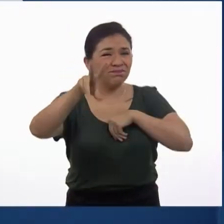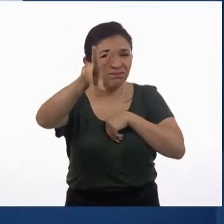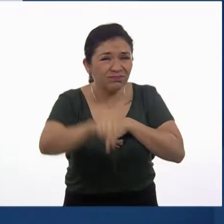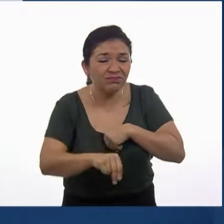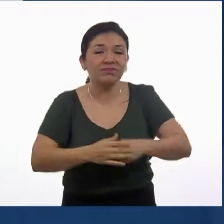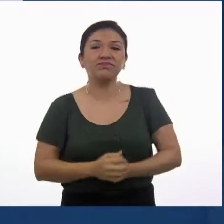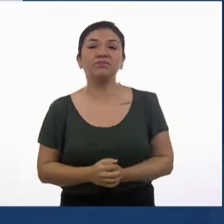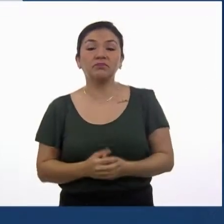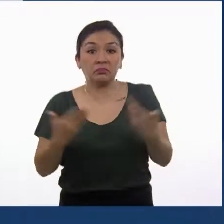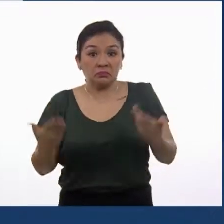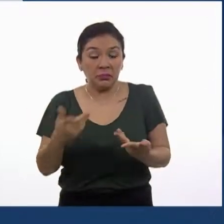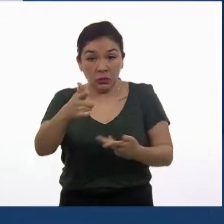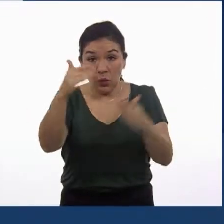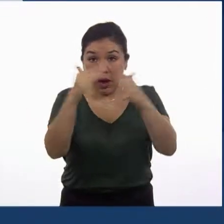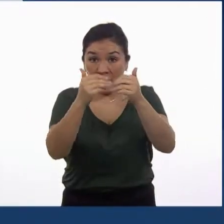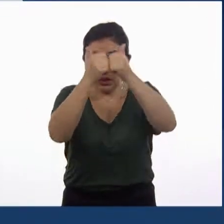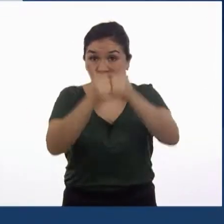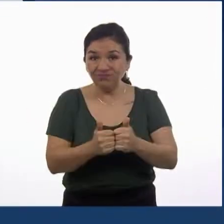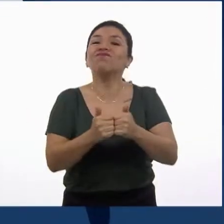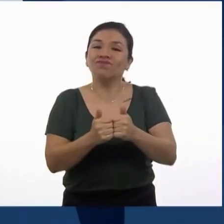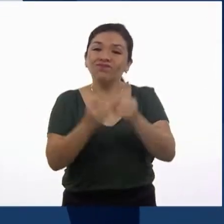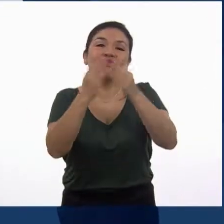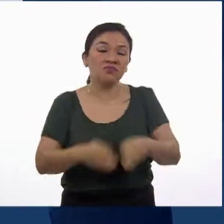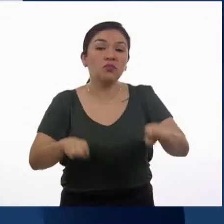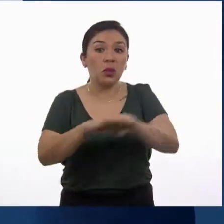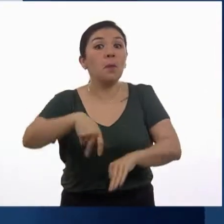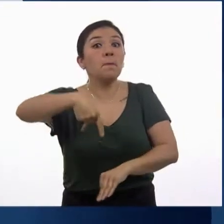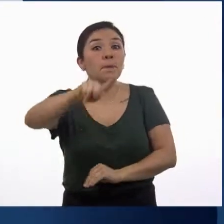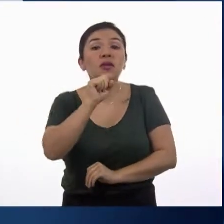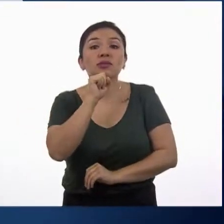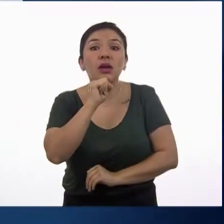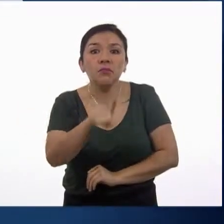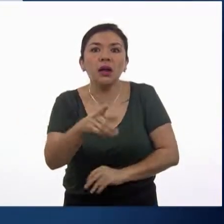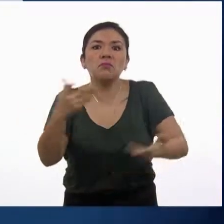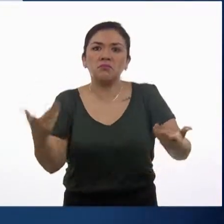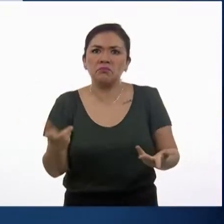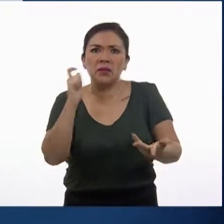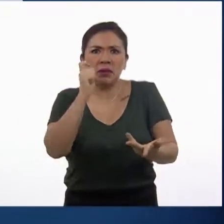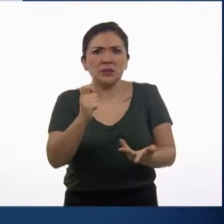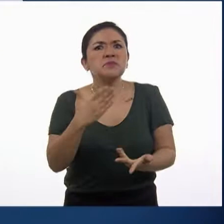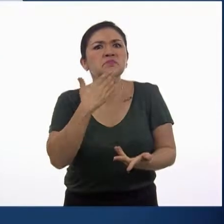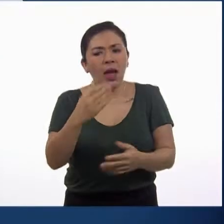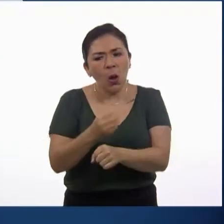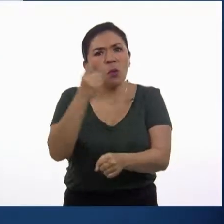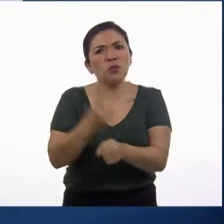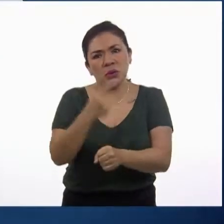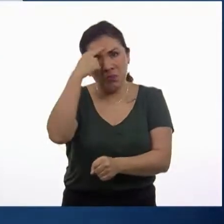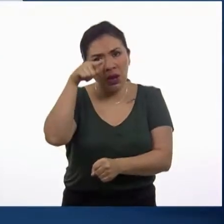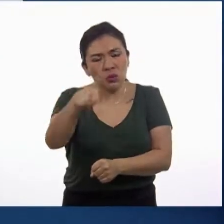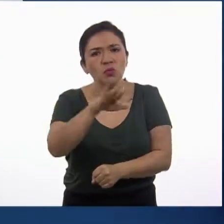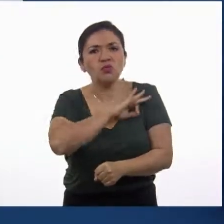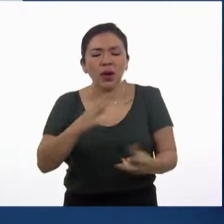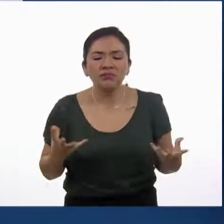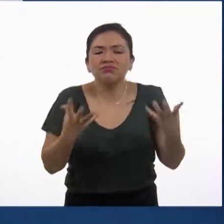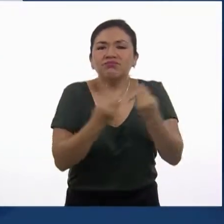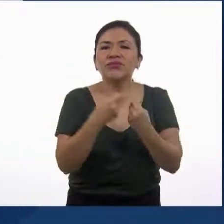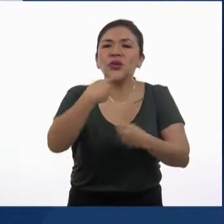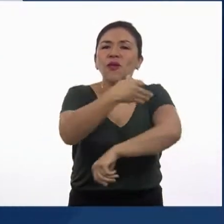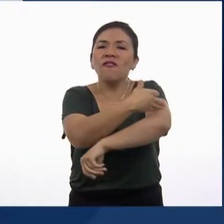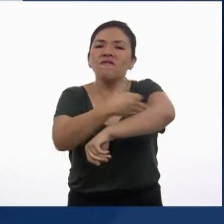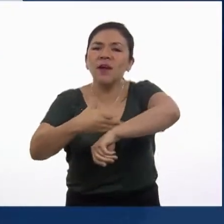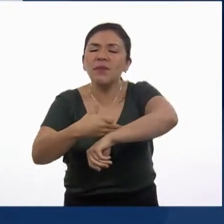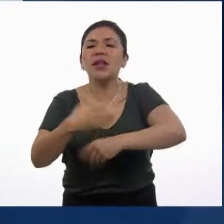contagiarnos. Estar en casa es una de ellas, pero además también es un muy buen momento para estar cerca de la